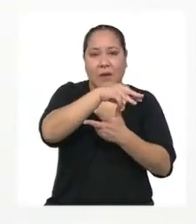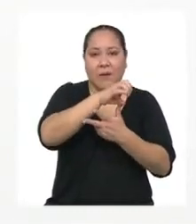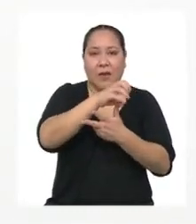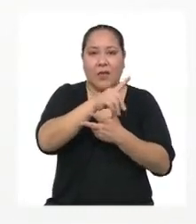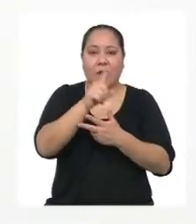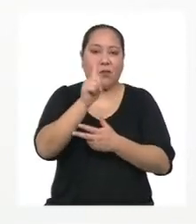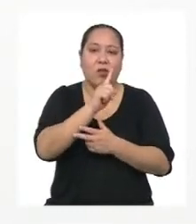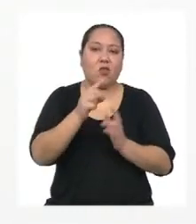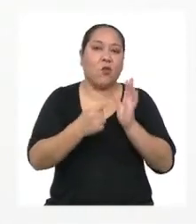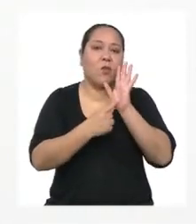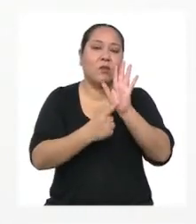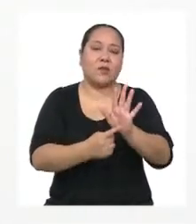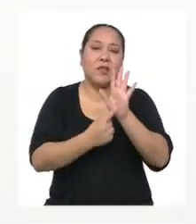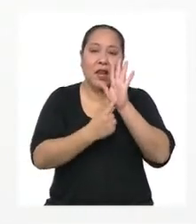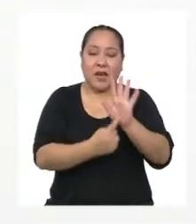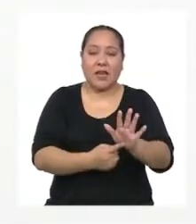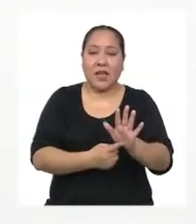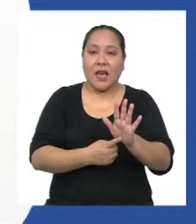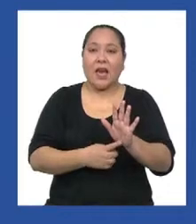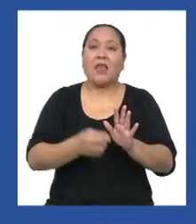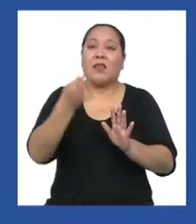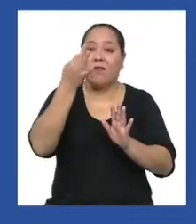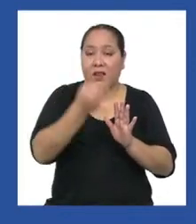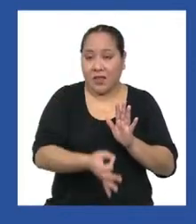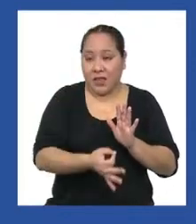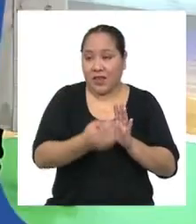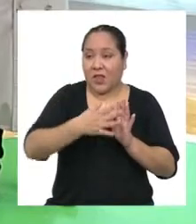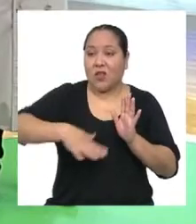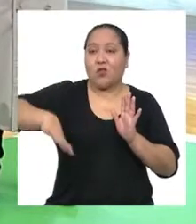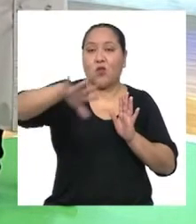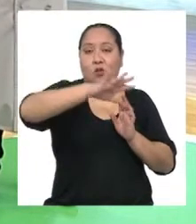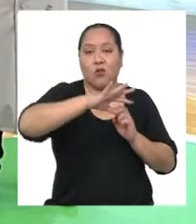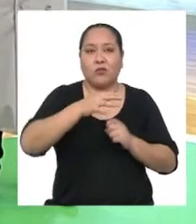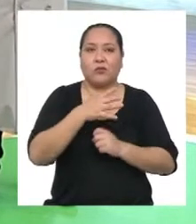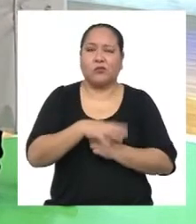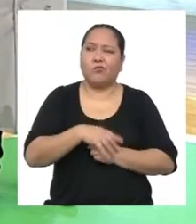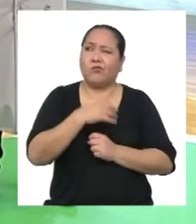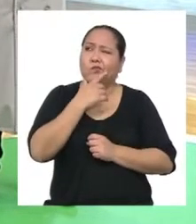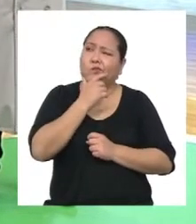no describiría de forma representativa a la muestra.